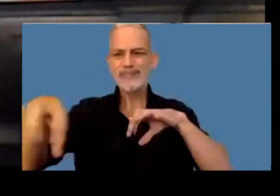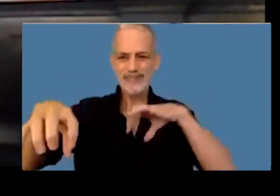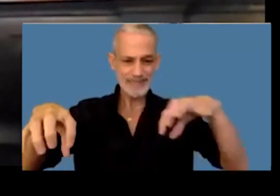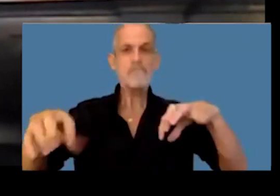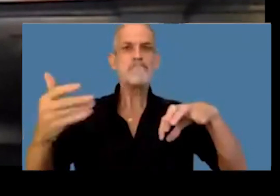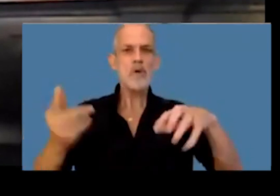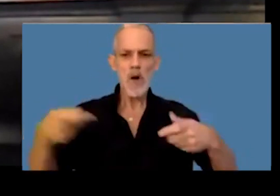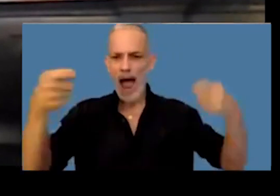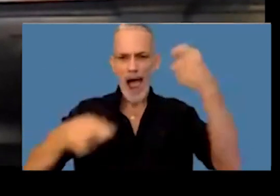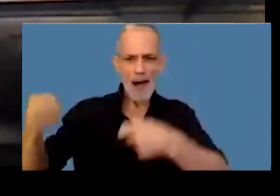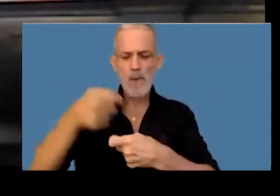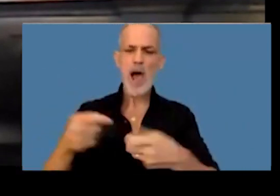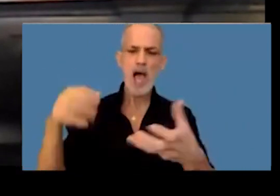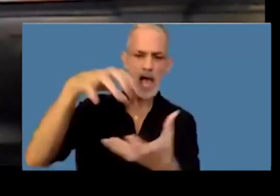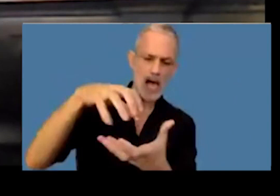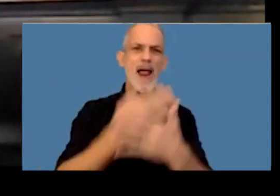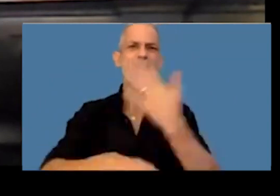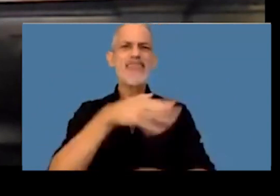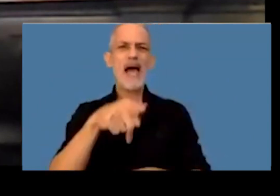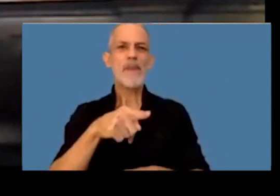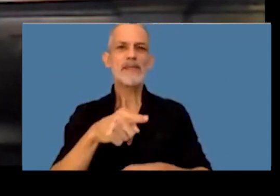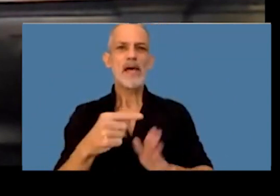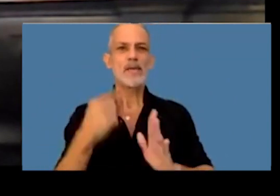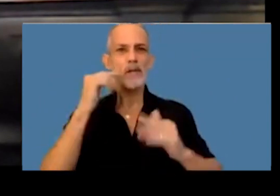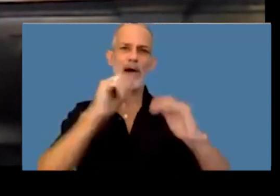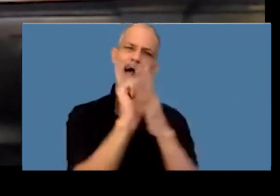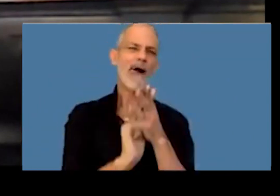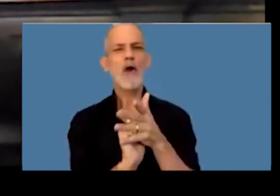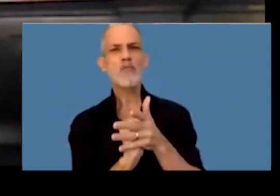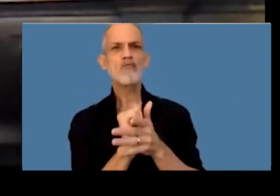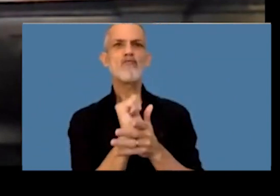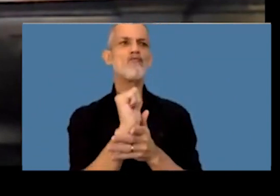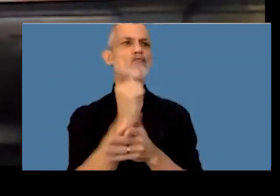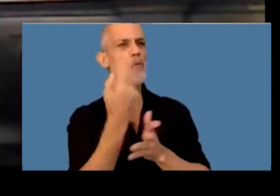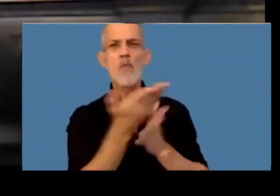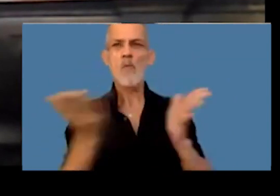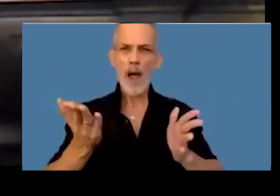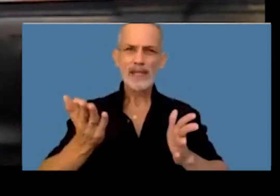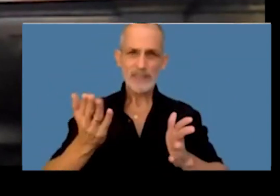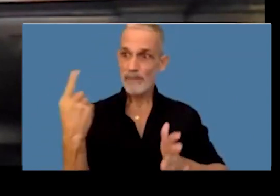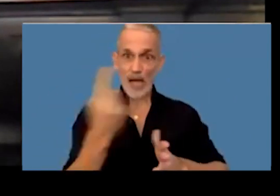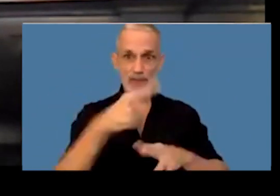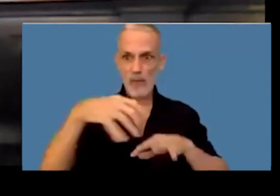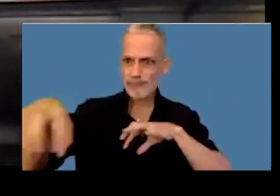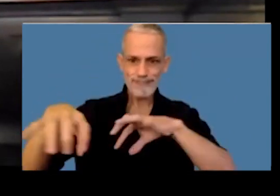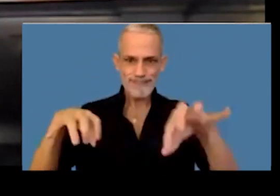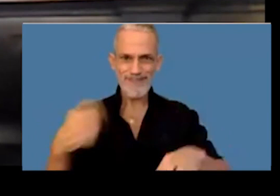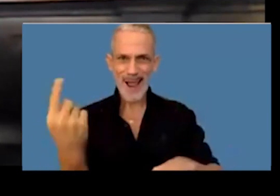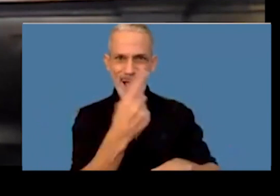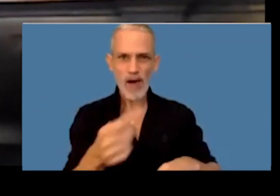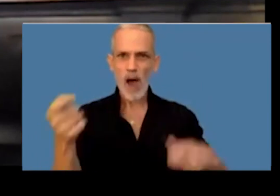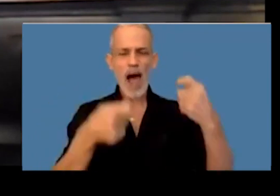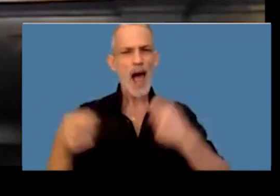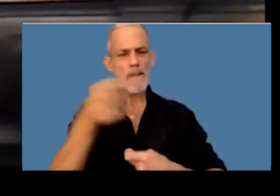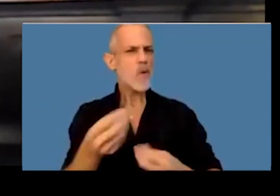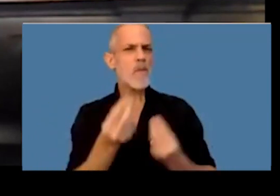hacer para que la discapacidad sea cada día más visible, para que desde cada uno de nuestros sectores podamos contribuir para que